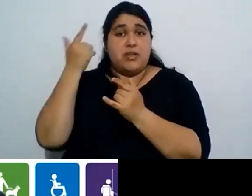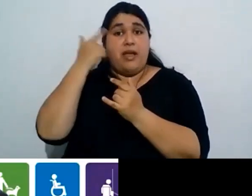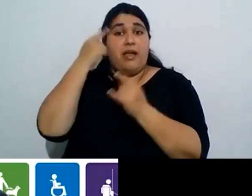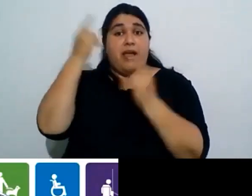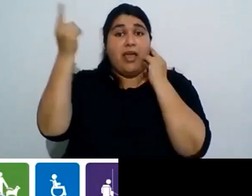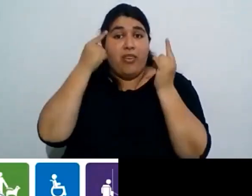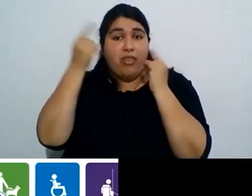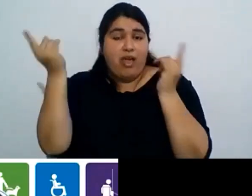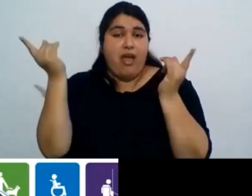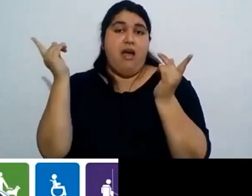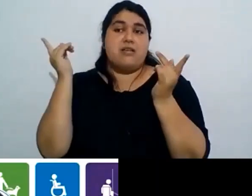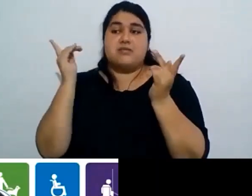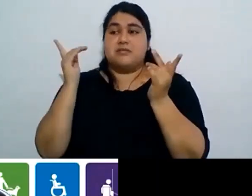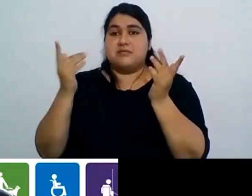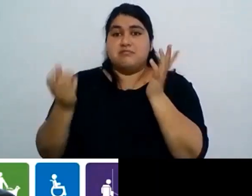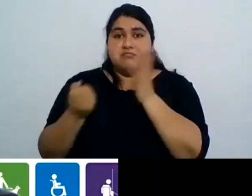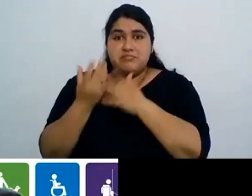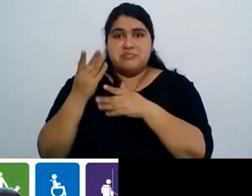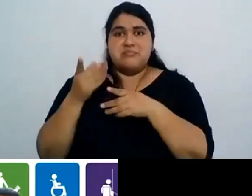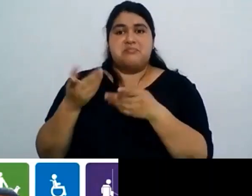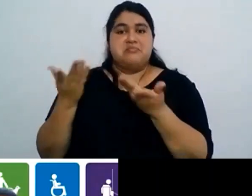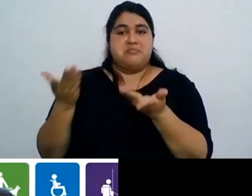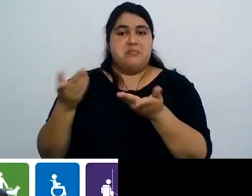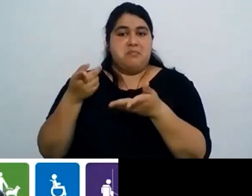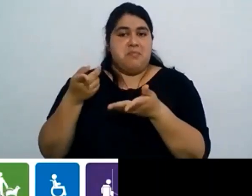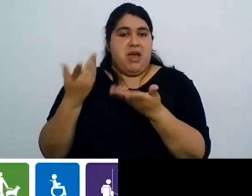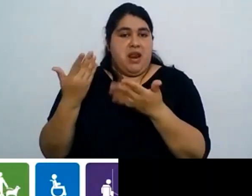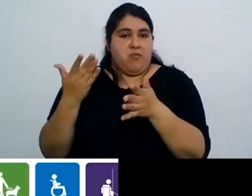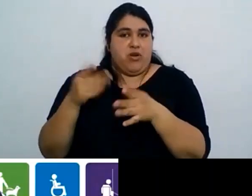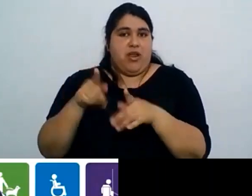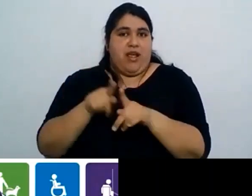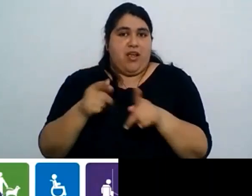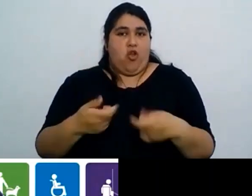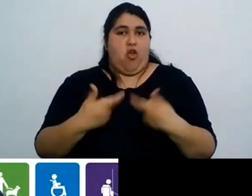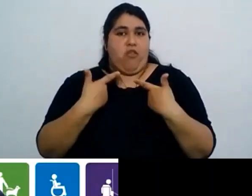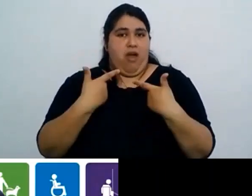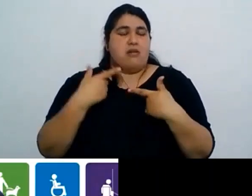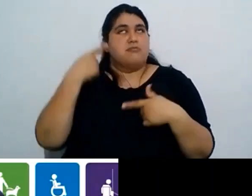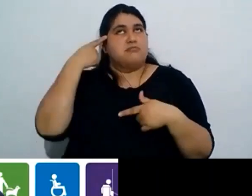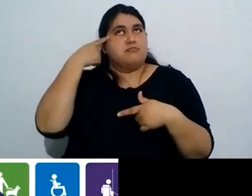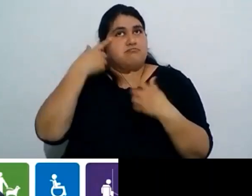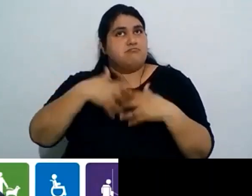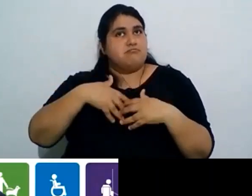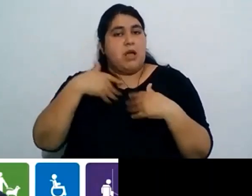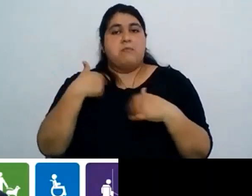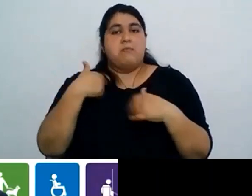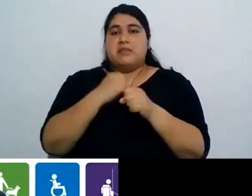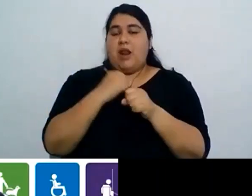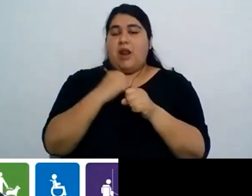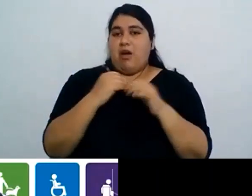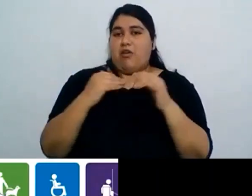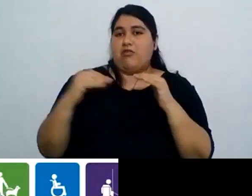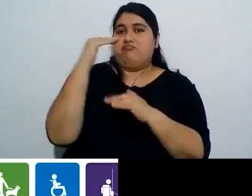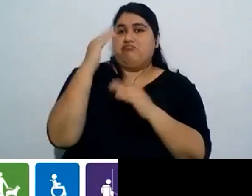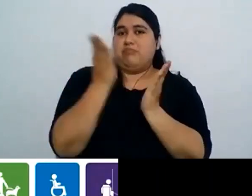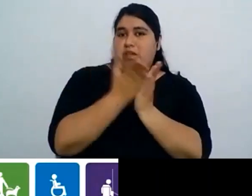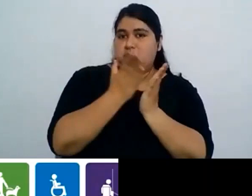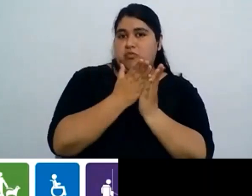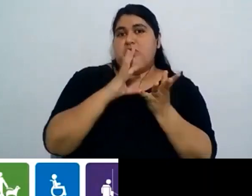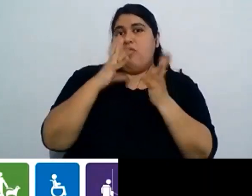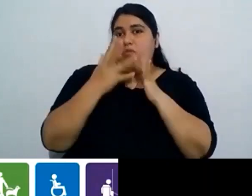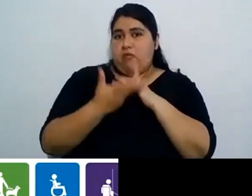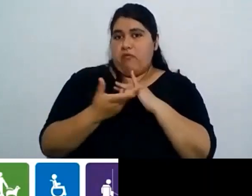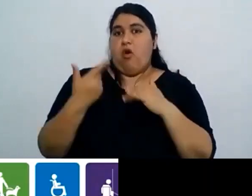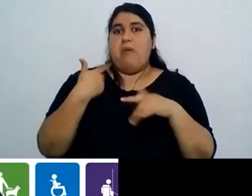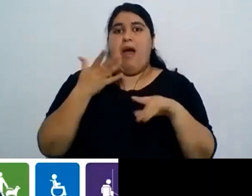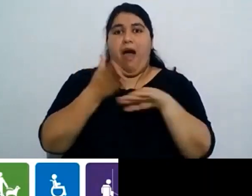y así hemos ha inspirado a que mi trabajo de grado sea un espacio de plataformas de